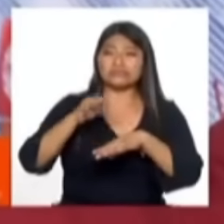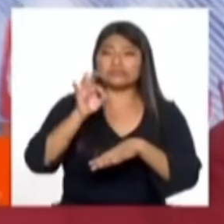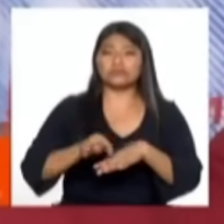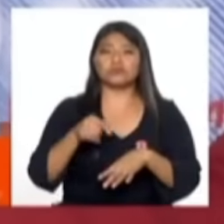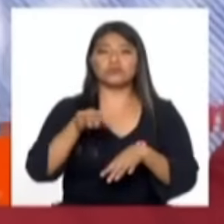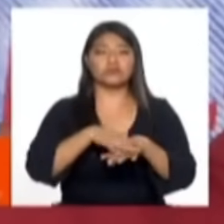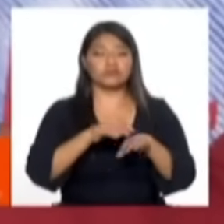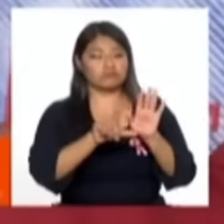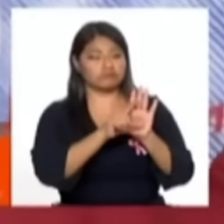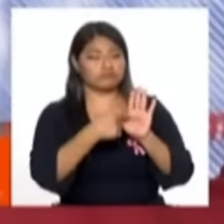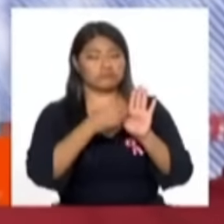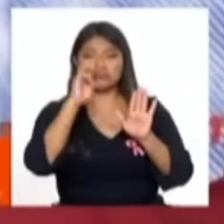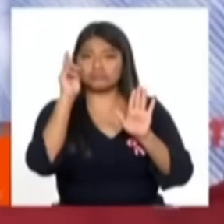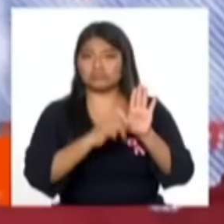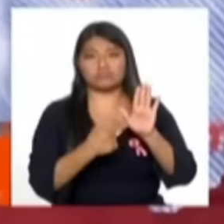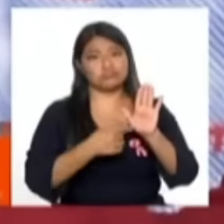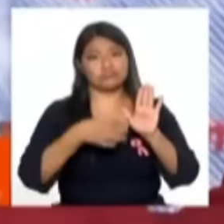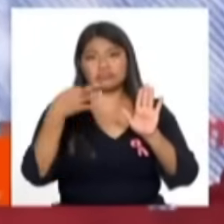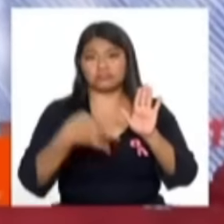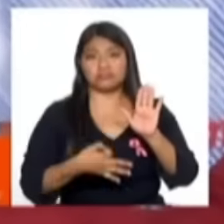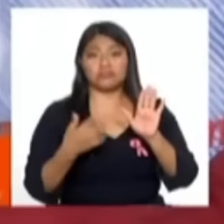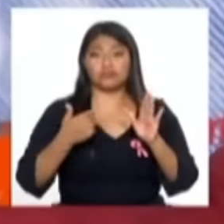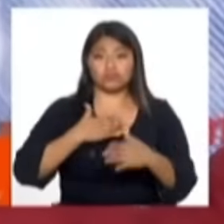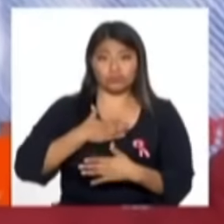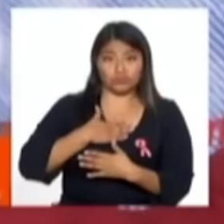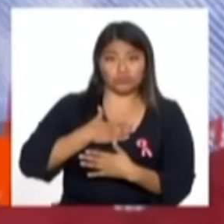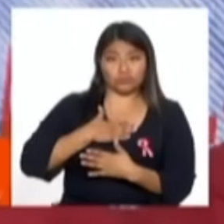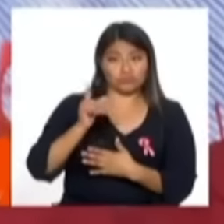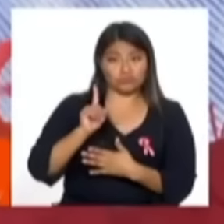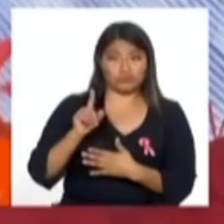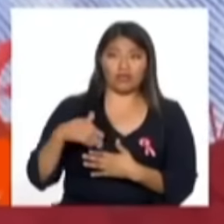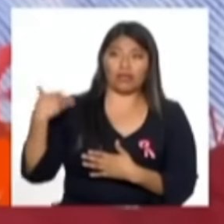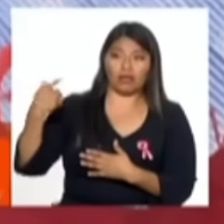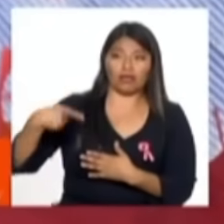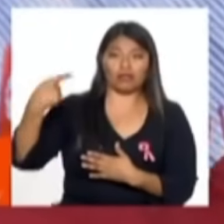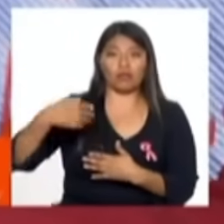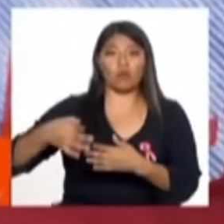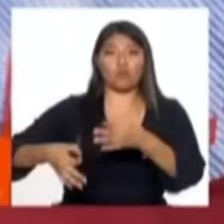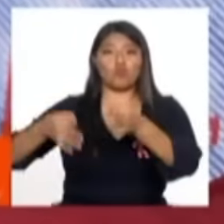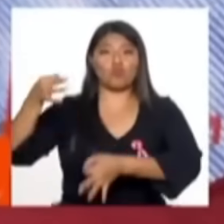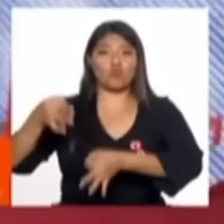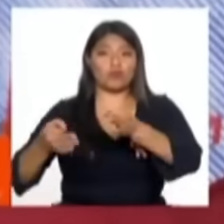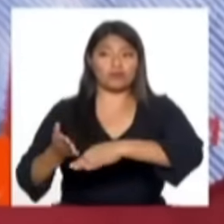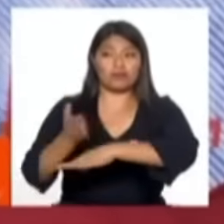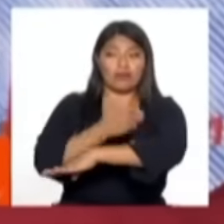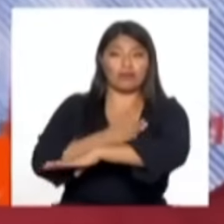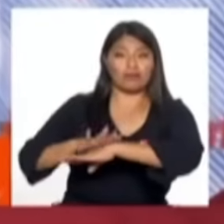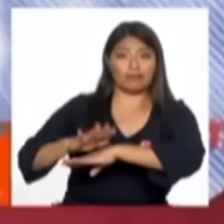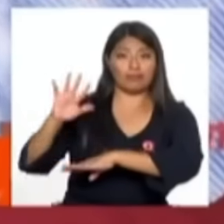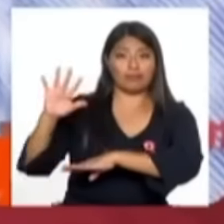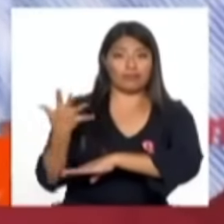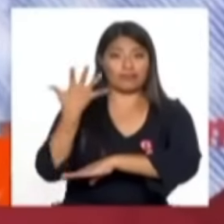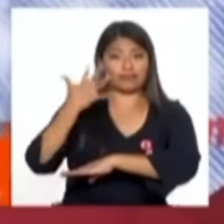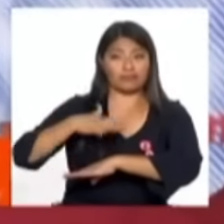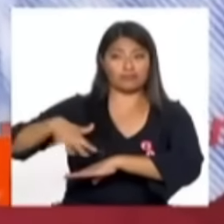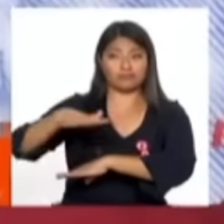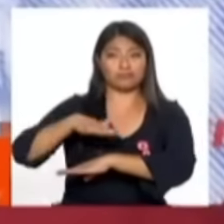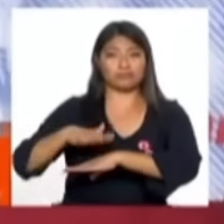ilegal. Porque no porque le diga yo, sino que hay una resolución del juez de Quinta Sala Penal Contenciosa que